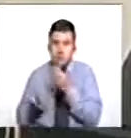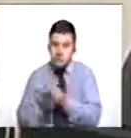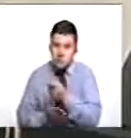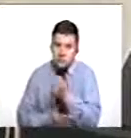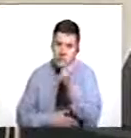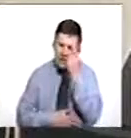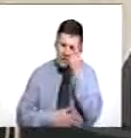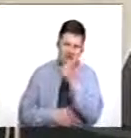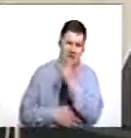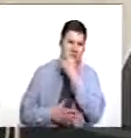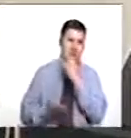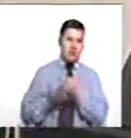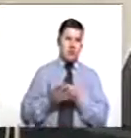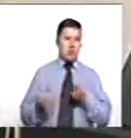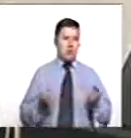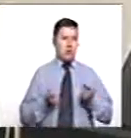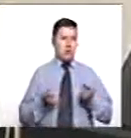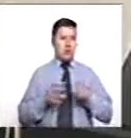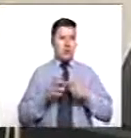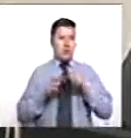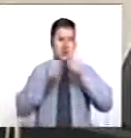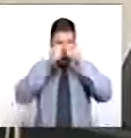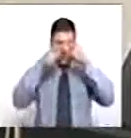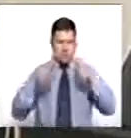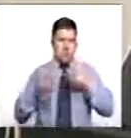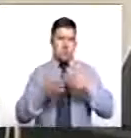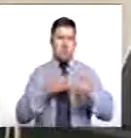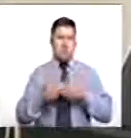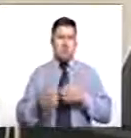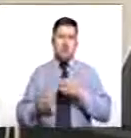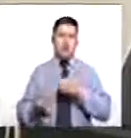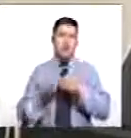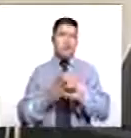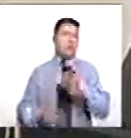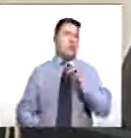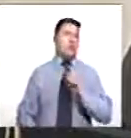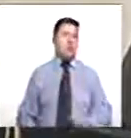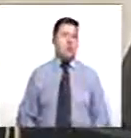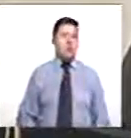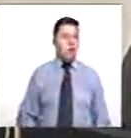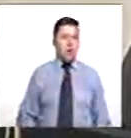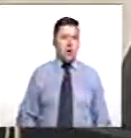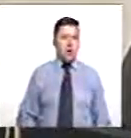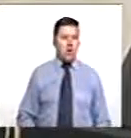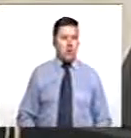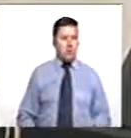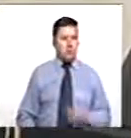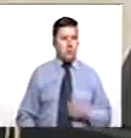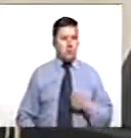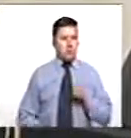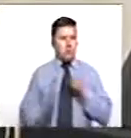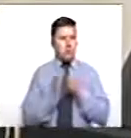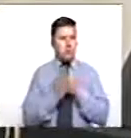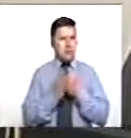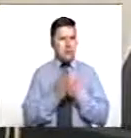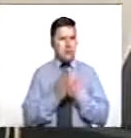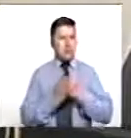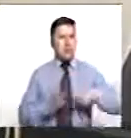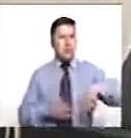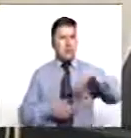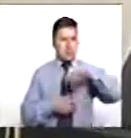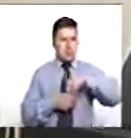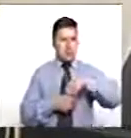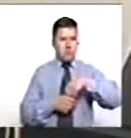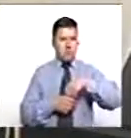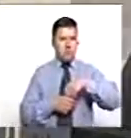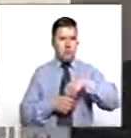podrían pensar que como está manejándolo el Estado, pues no importa que no paguemos. Sin embargo, yo insisto muchísimo en que